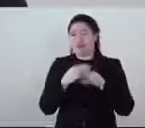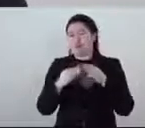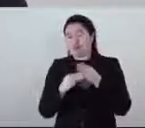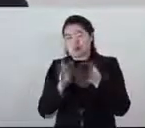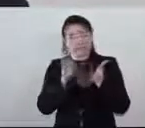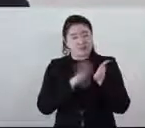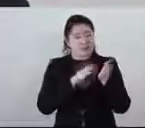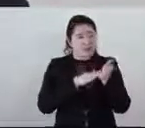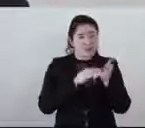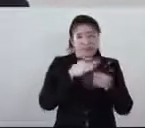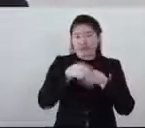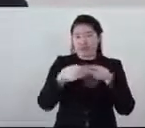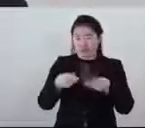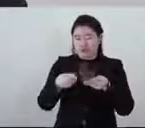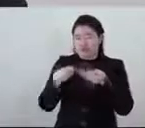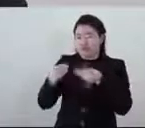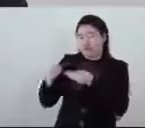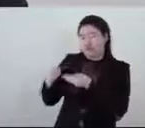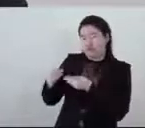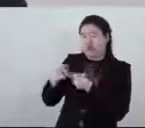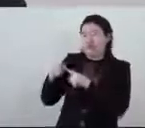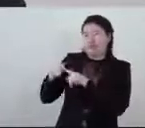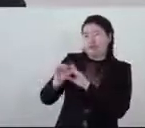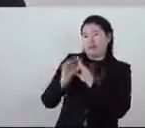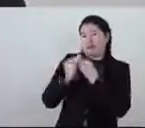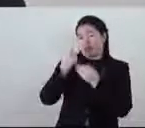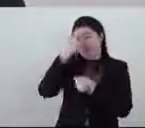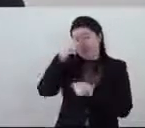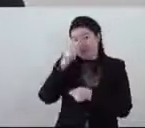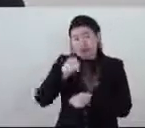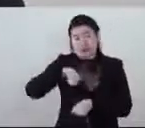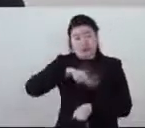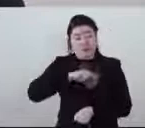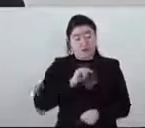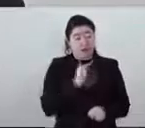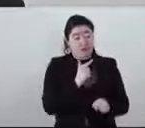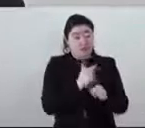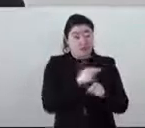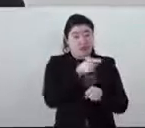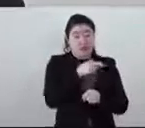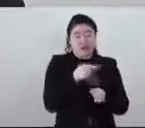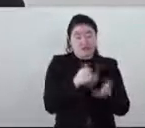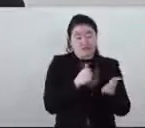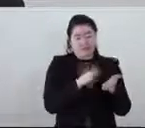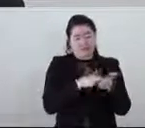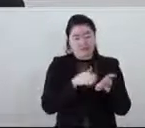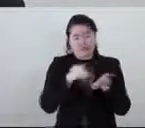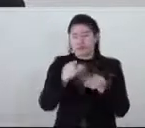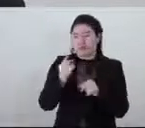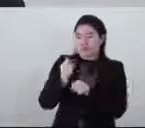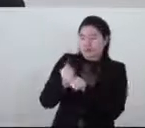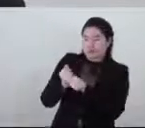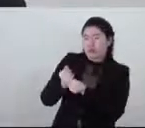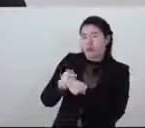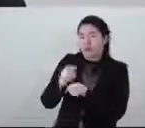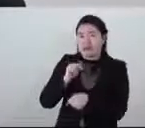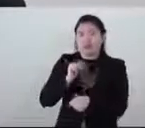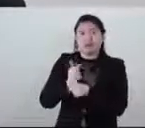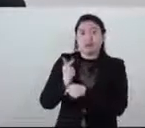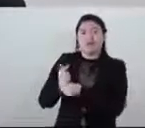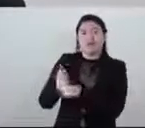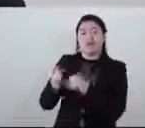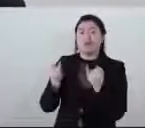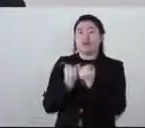y de partes en los diferentes procesos a efectos de determinar la relevancia de cada una de dichos hallazgos, así como